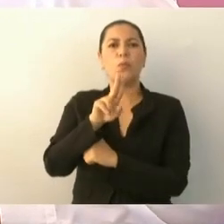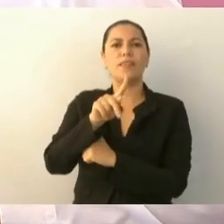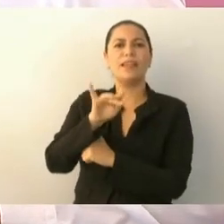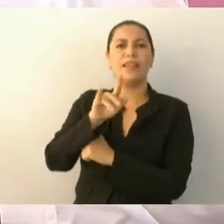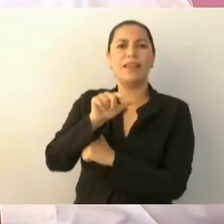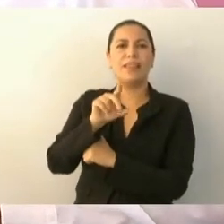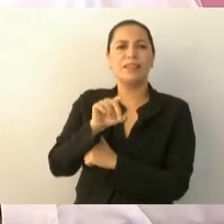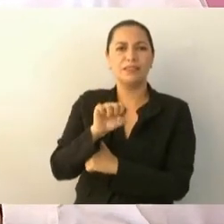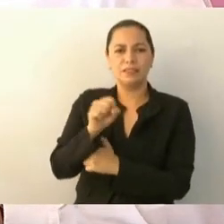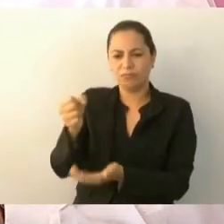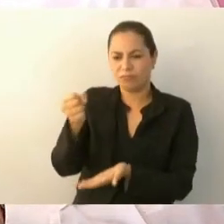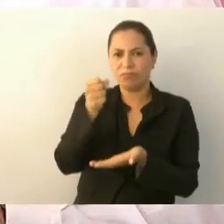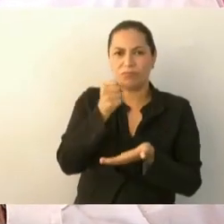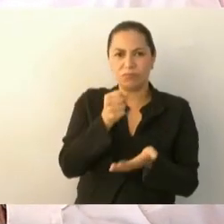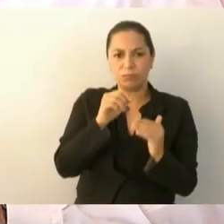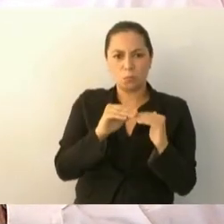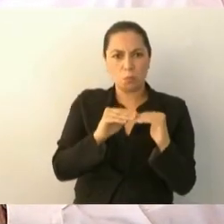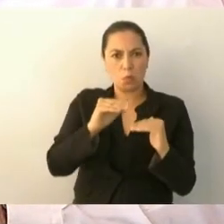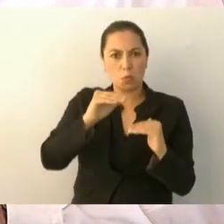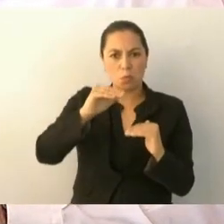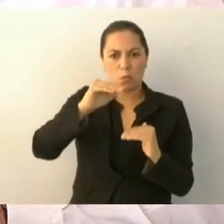récord en México,